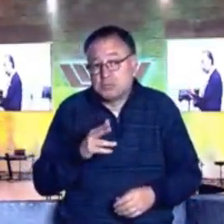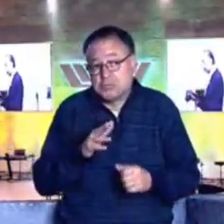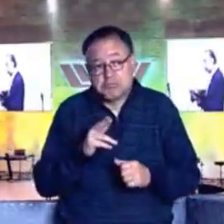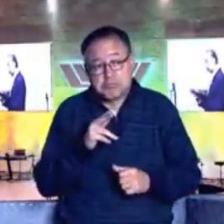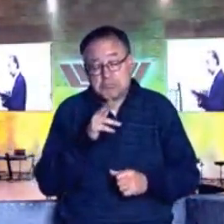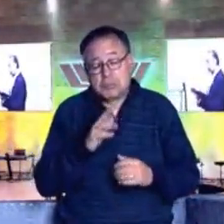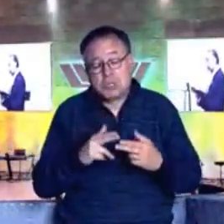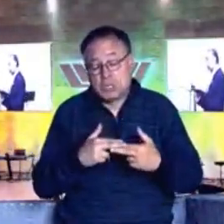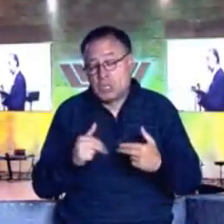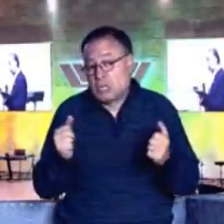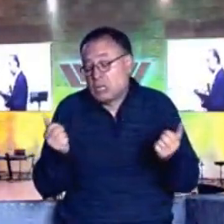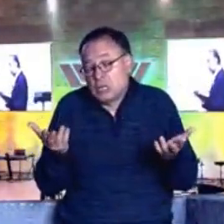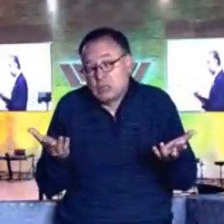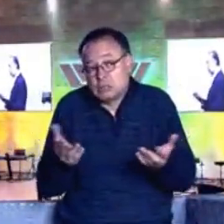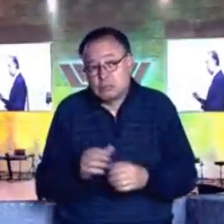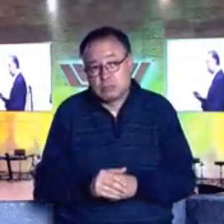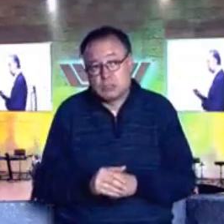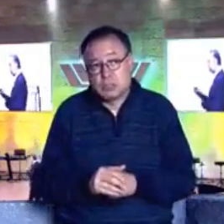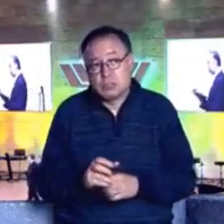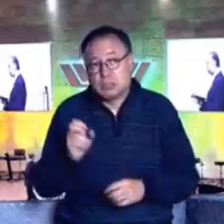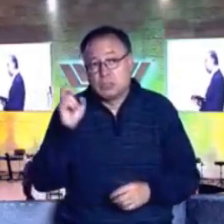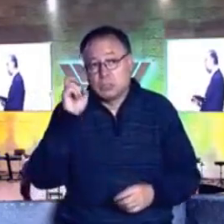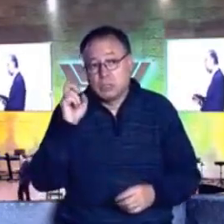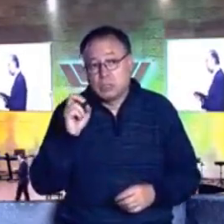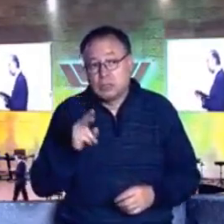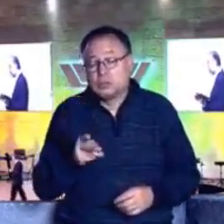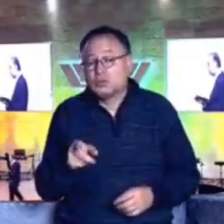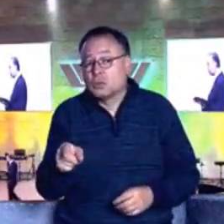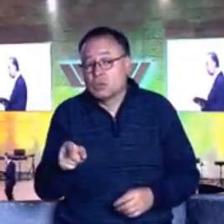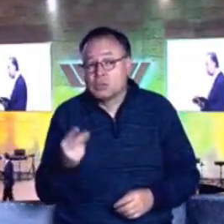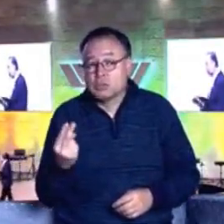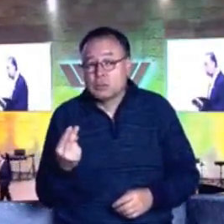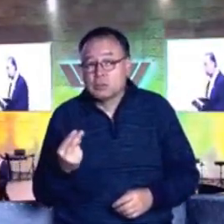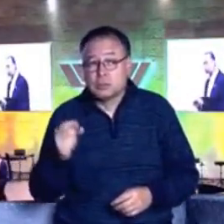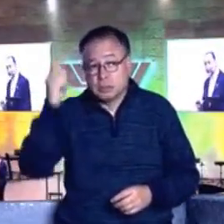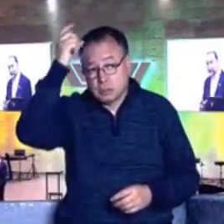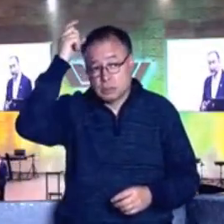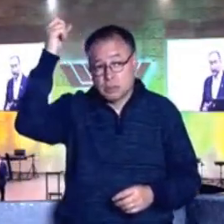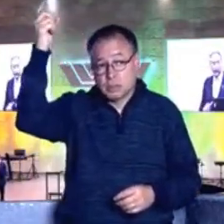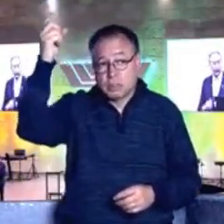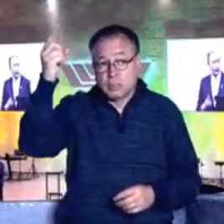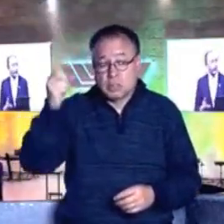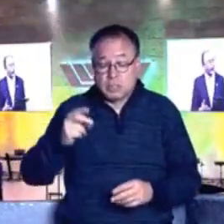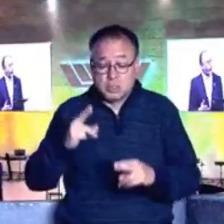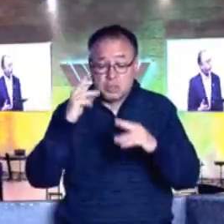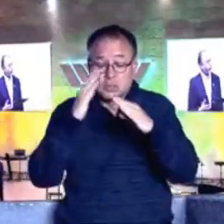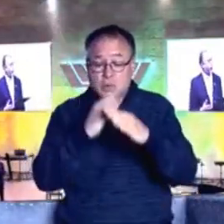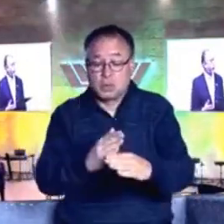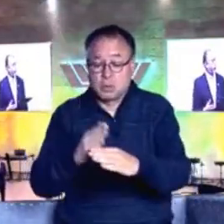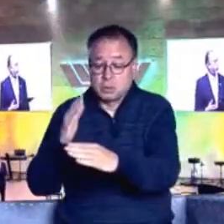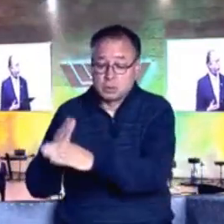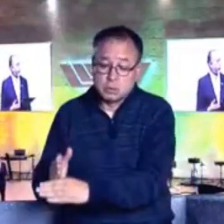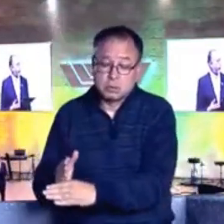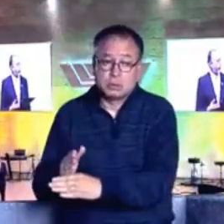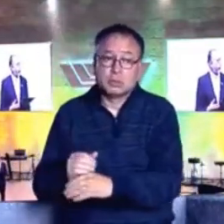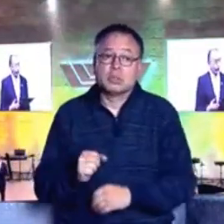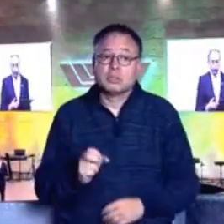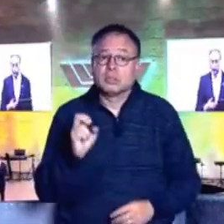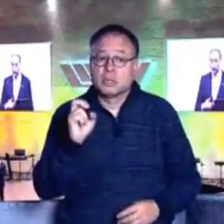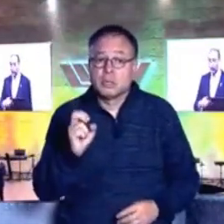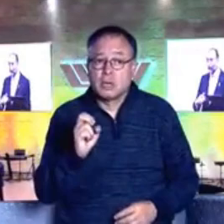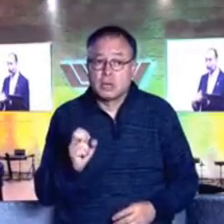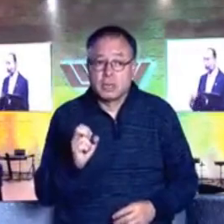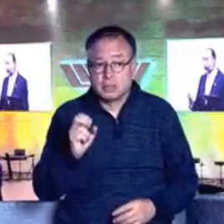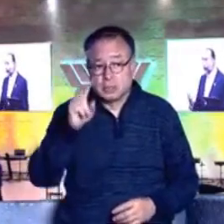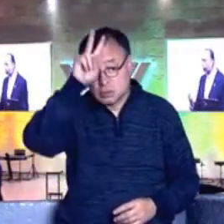reprenda esas plagas esas enfermedades esos accidentes esas cosas que se devoran tu dinero Por eso nos